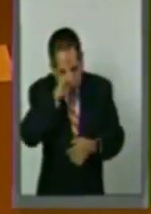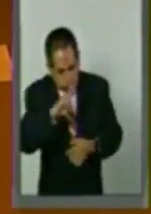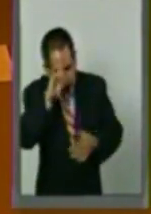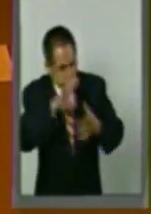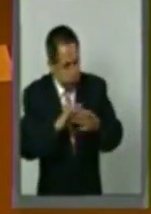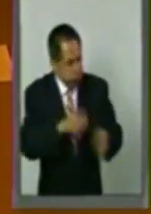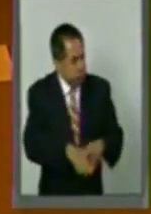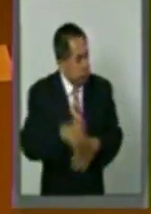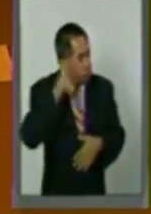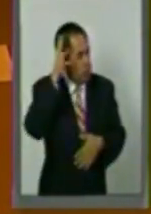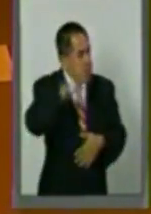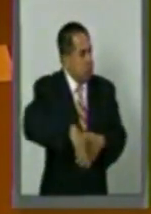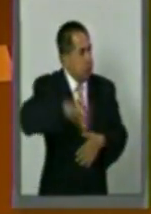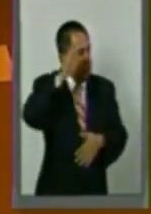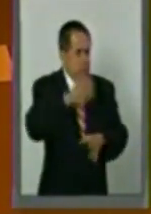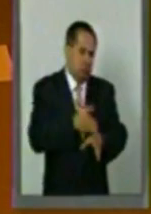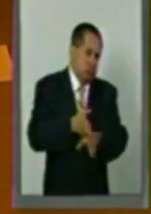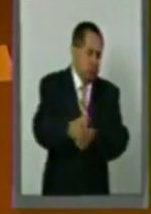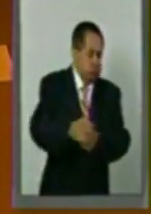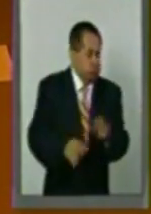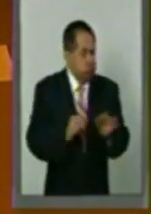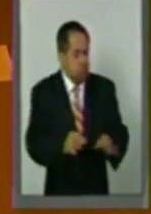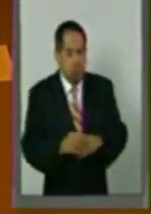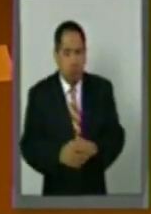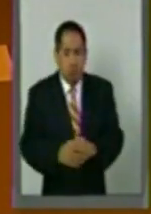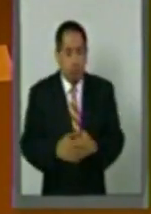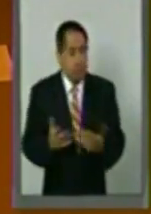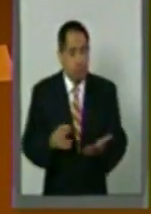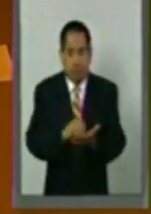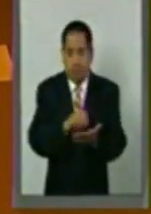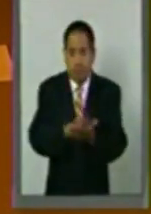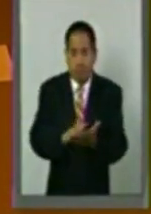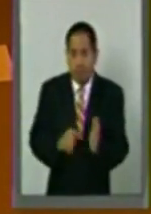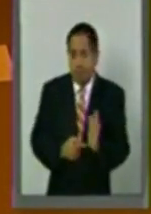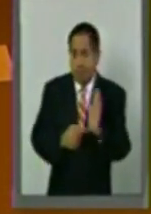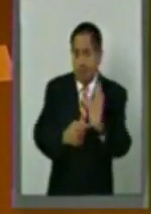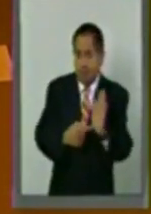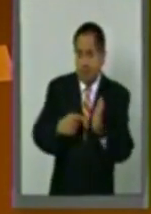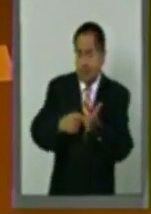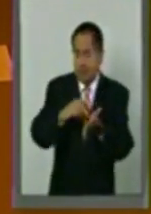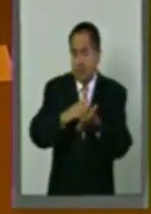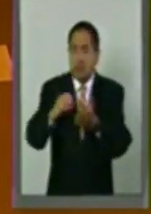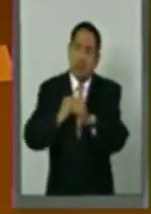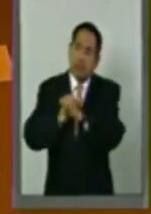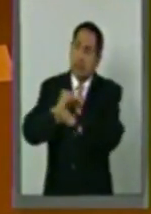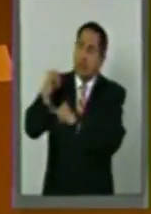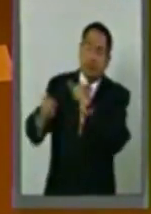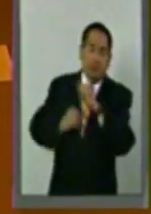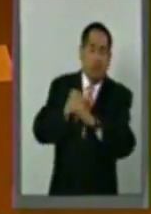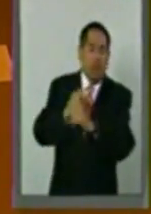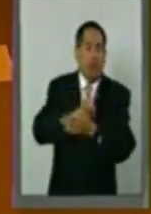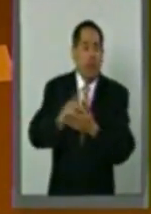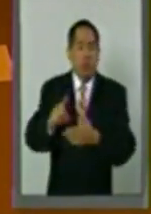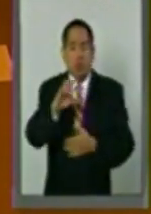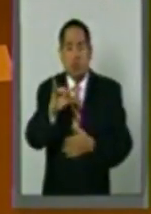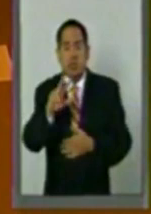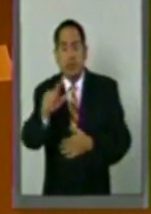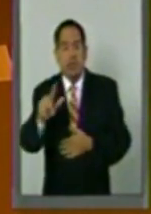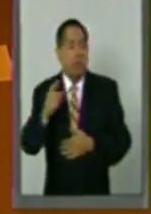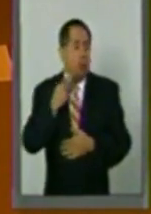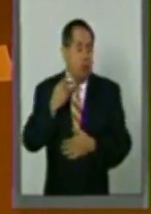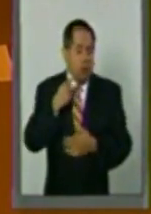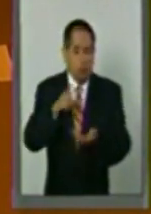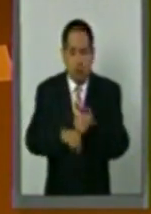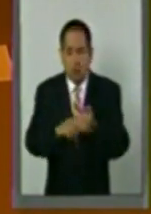que de adulto no se aparte. Lo anterior se encuentra expresamente previsto en el Pacto Internacional de Derechos Civiles y Políticos, en